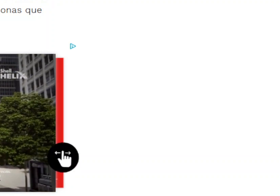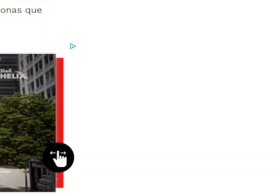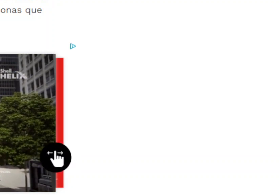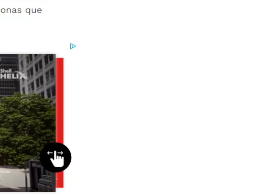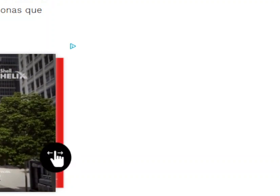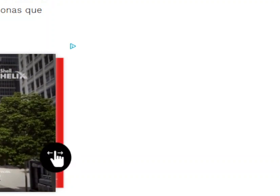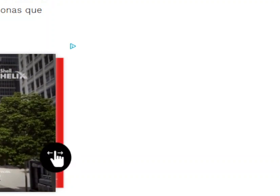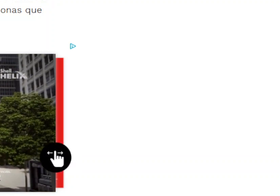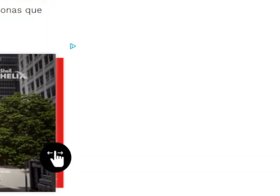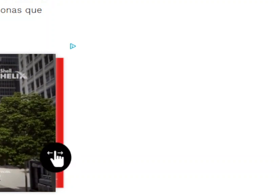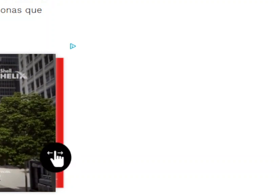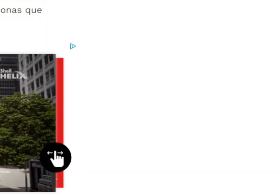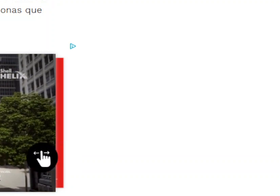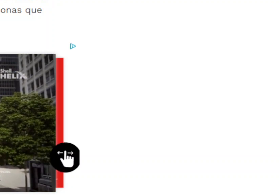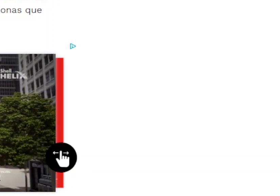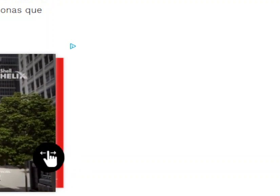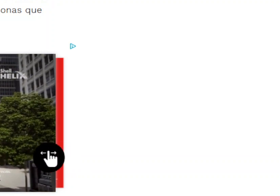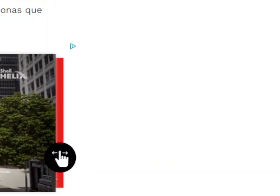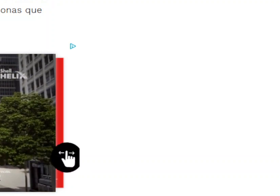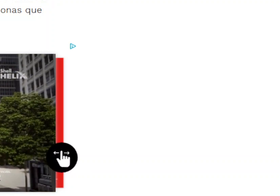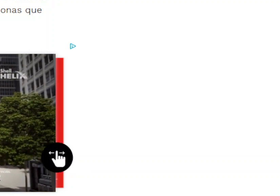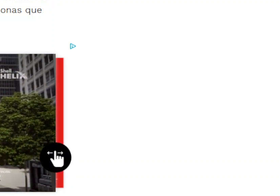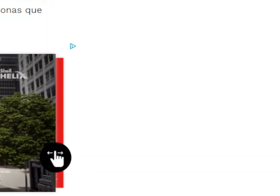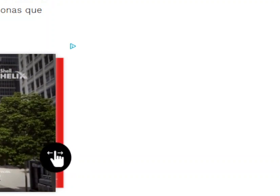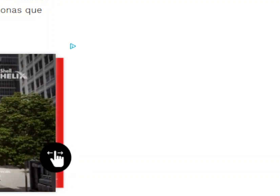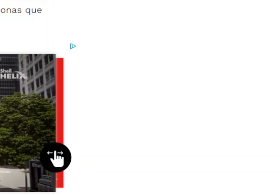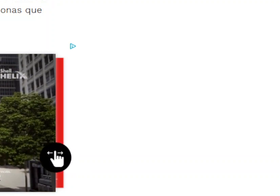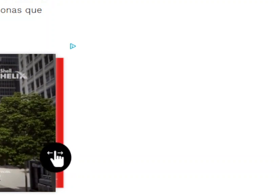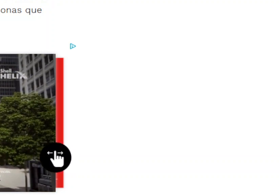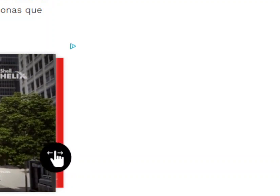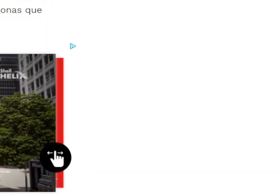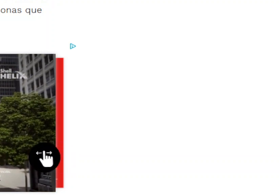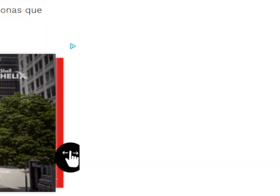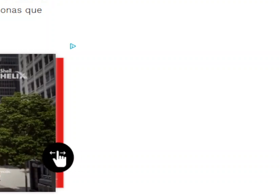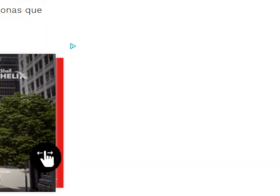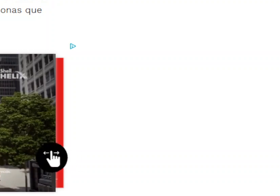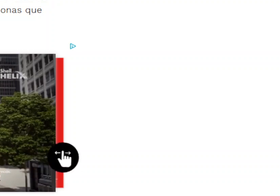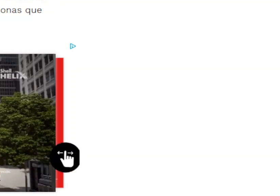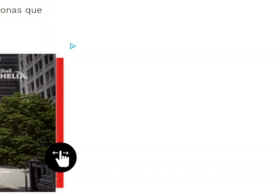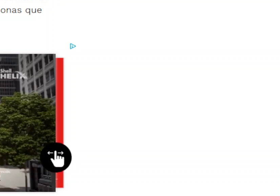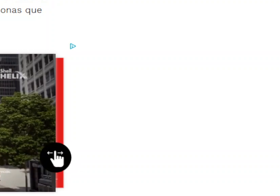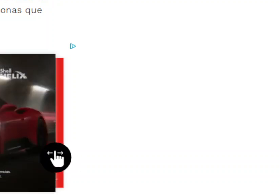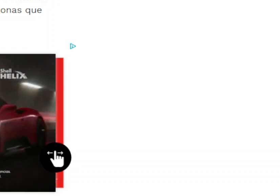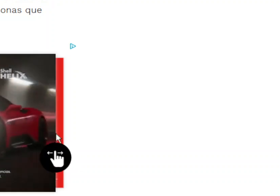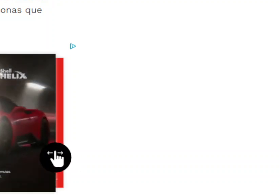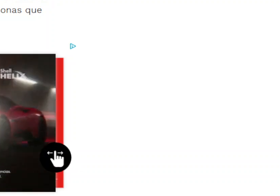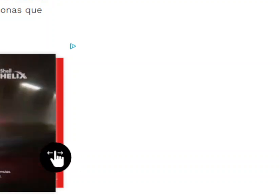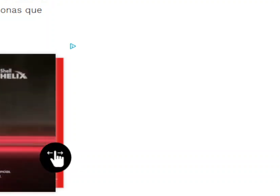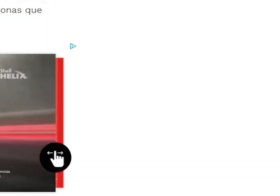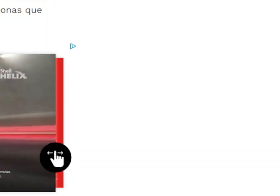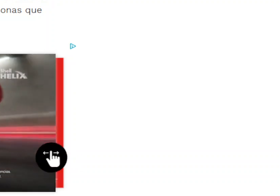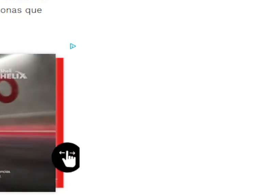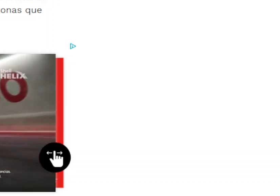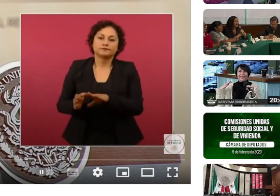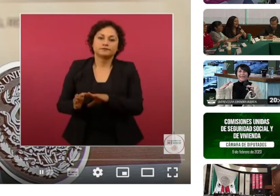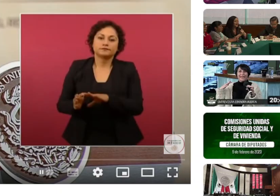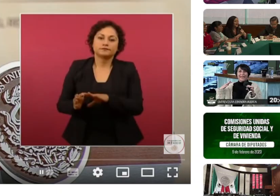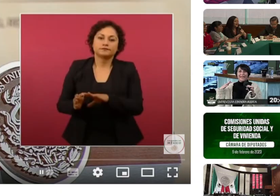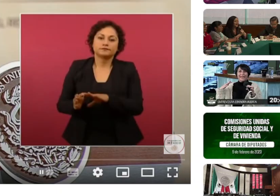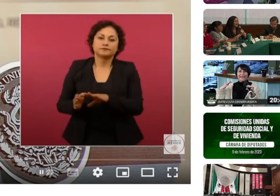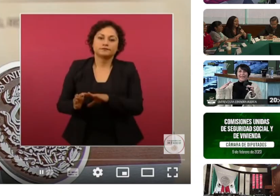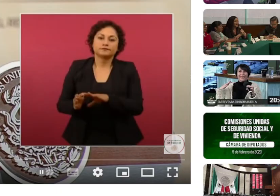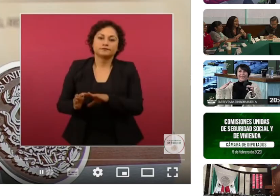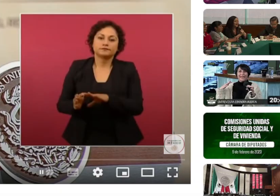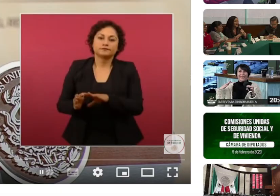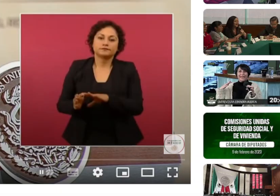en los mismos hechos que se llevan a cabo allá en Nueva York, y eso no, por lo general no lo tocan. Quiero que escuche